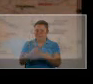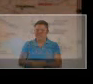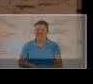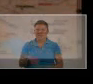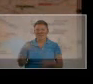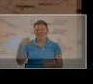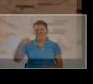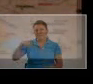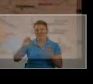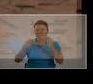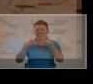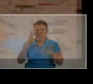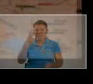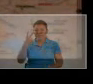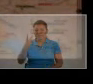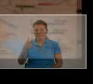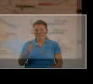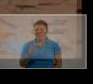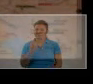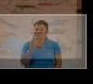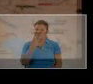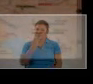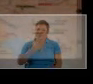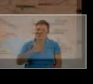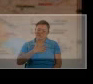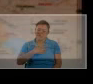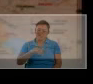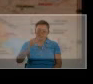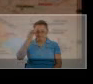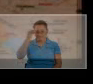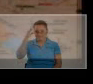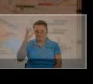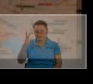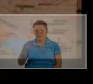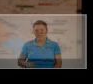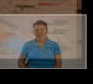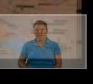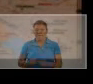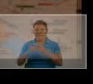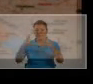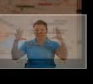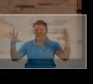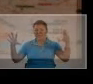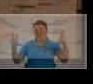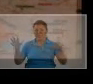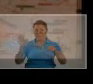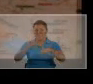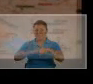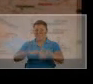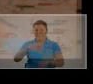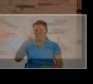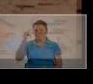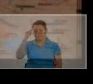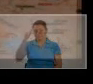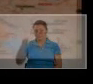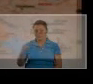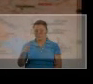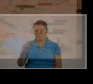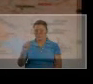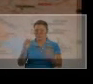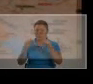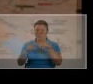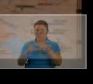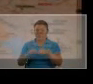hermano. Perdone mi ignorancia, yo hubiera querido ampliar más la imagen, pero no logré hacerlo.